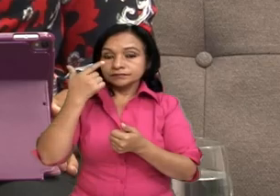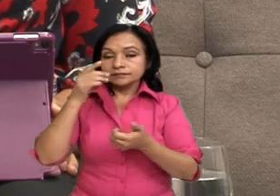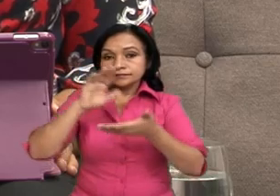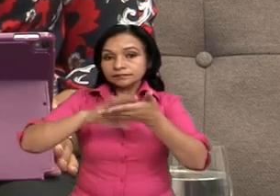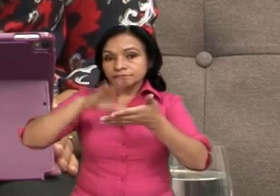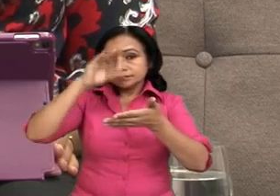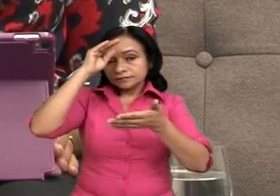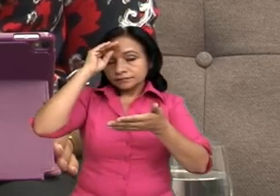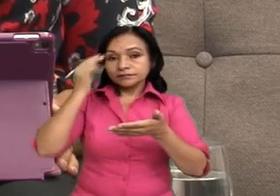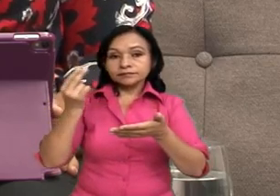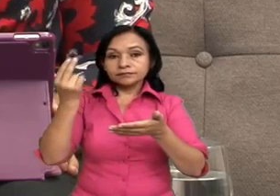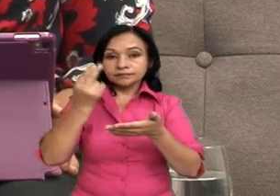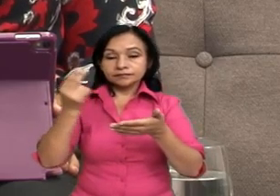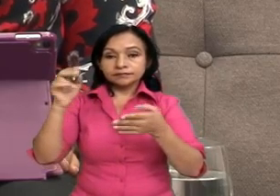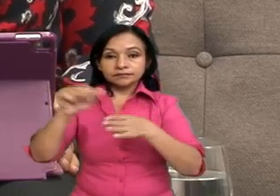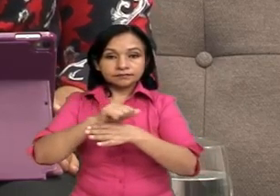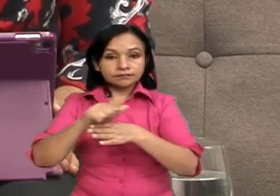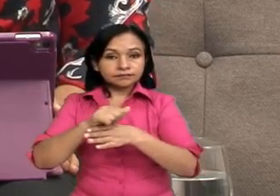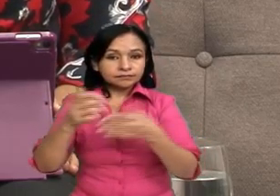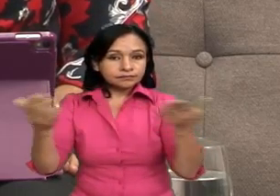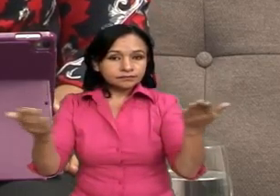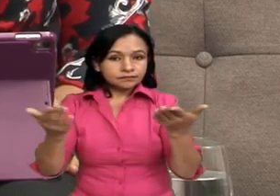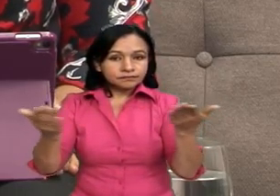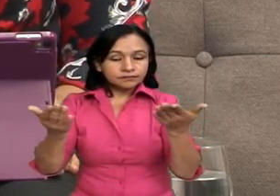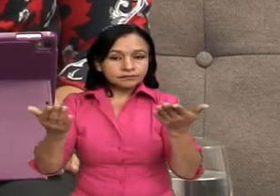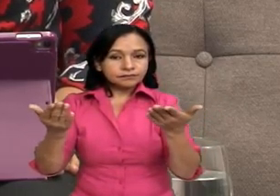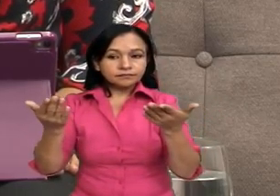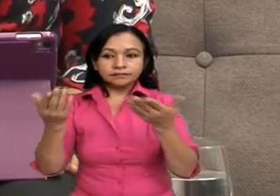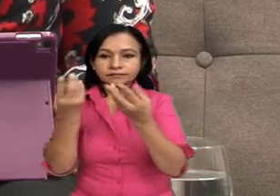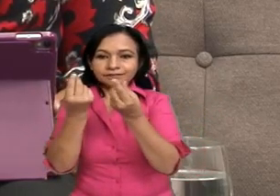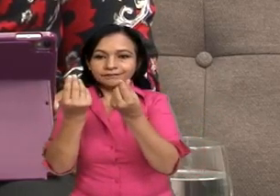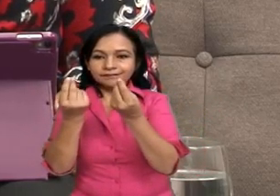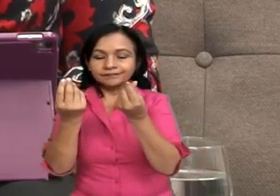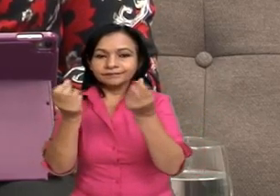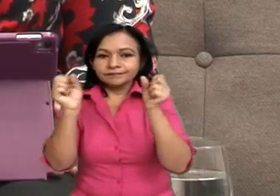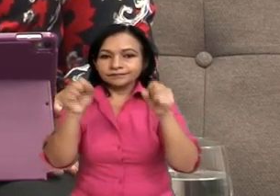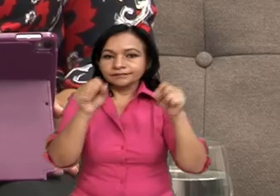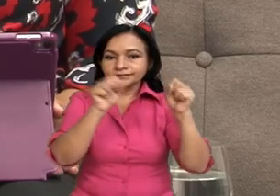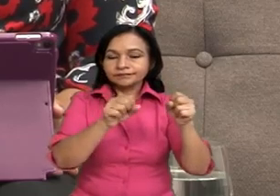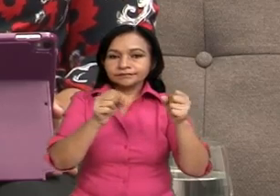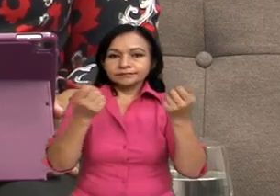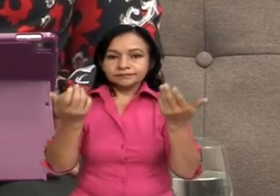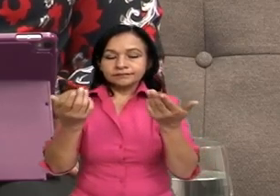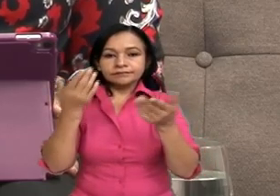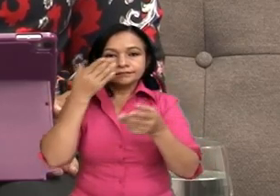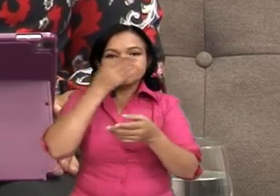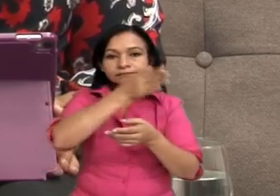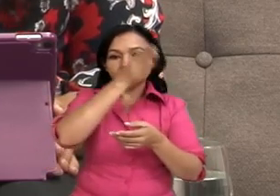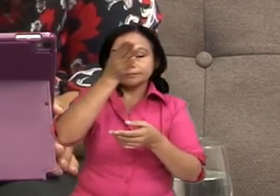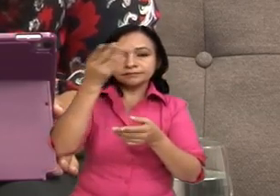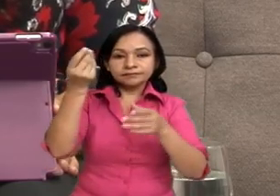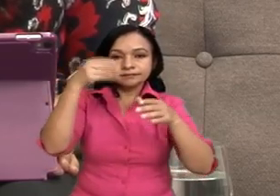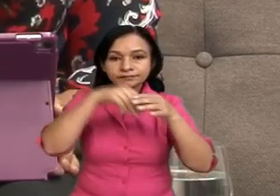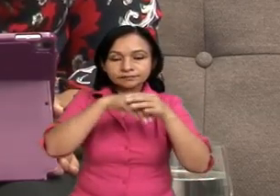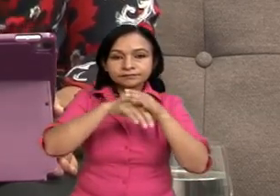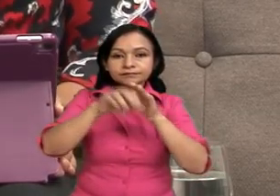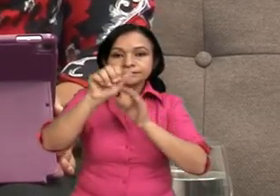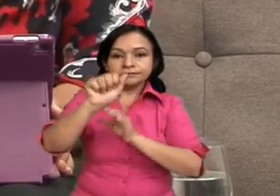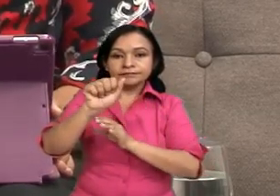es una aplicación práctica de capacidad financiera, pues, de capacidad de gestión, de ahorro, de